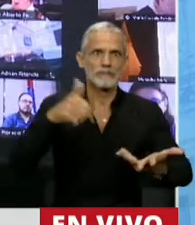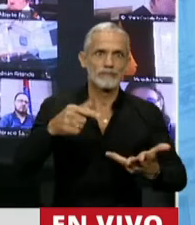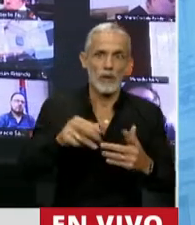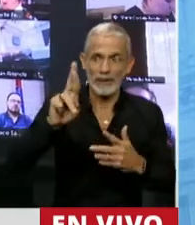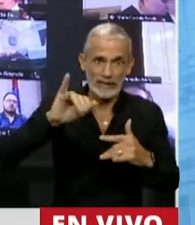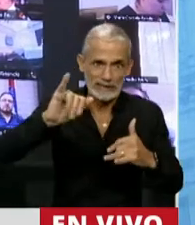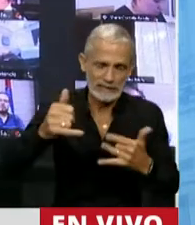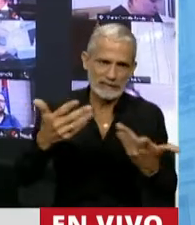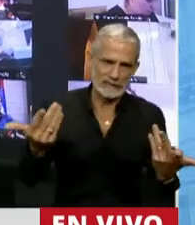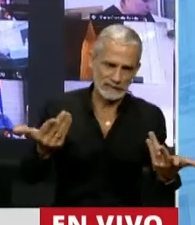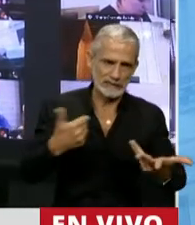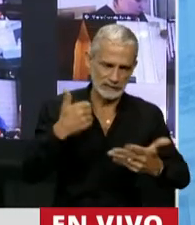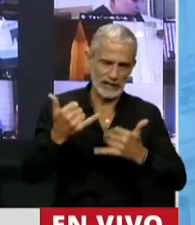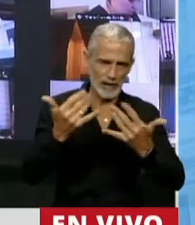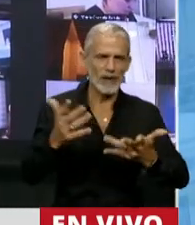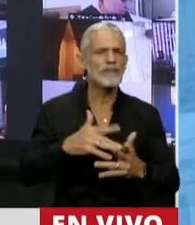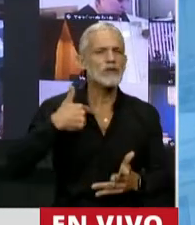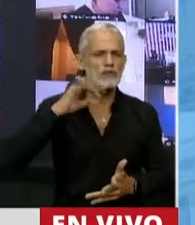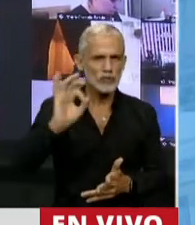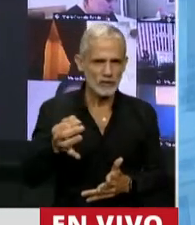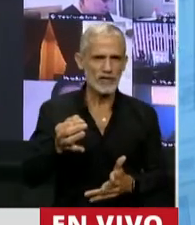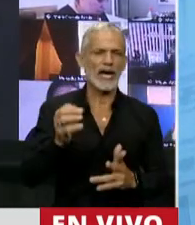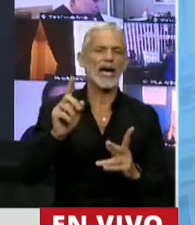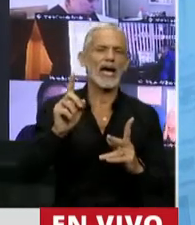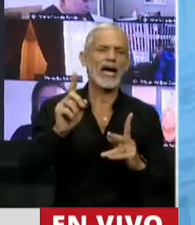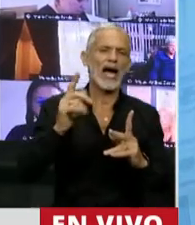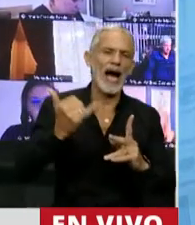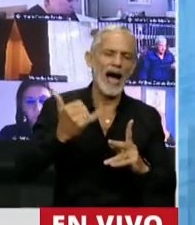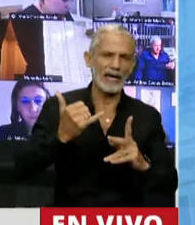admitida. Mire, presidente, yo sé que de alguna manera es